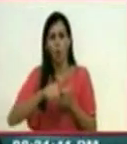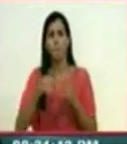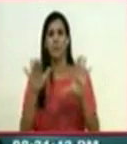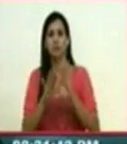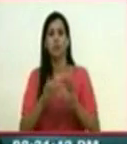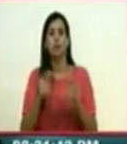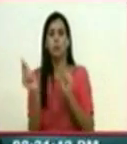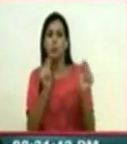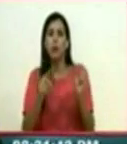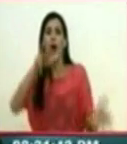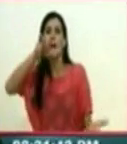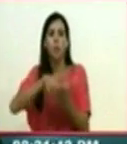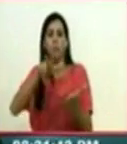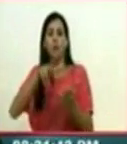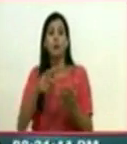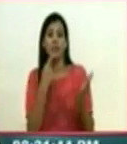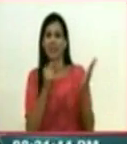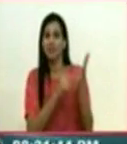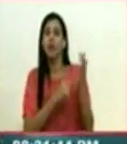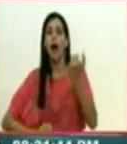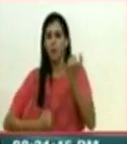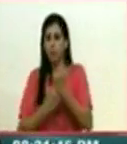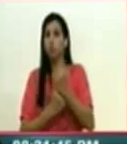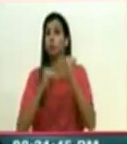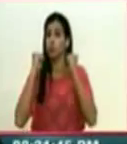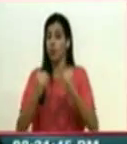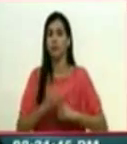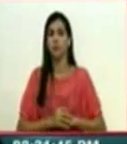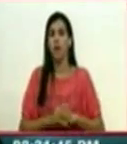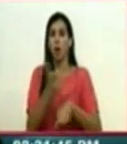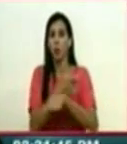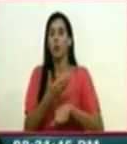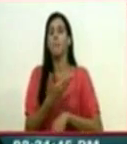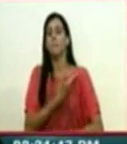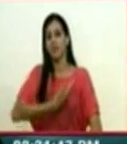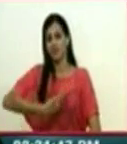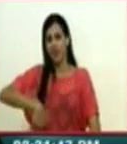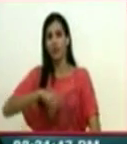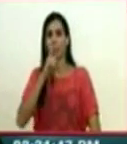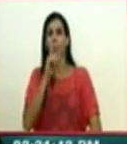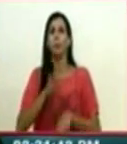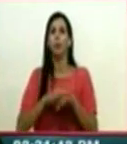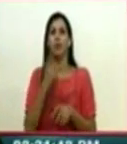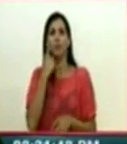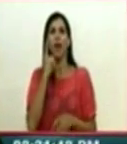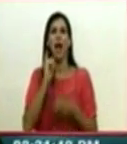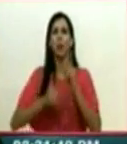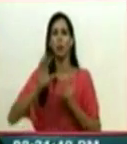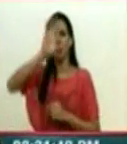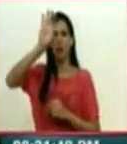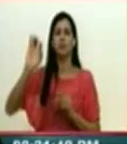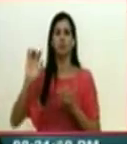aprobar un acuerdo de cámara en el cual ratifican su apoyo categórico al gobierno del presidente Nicolás Maduro ante injerencias foráneas.